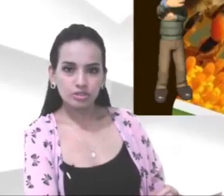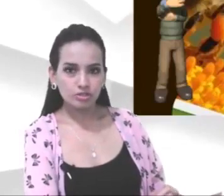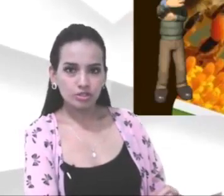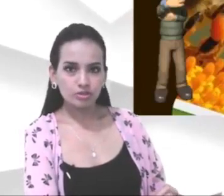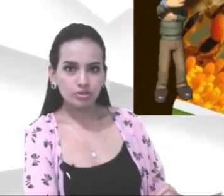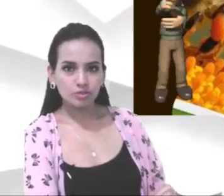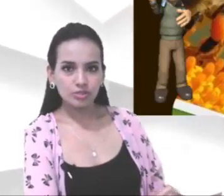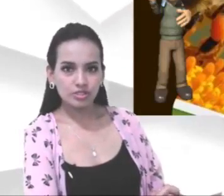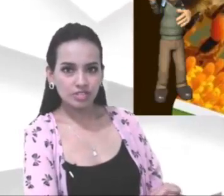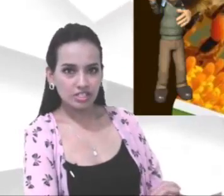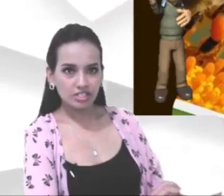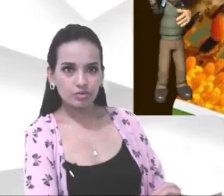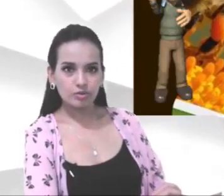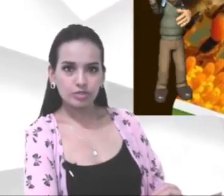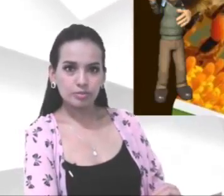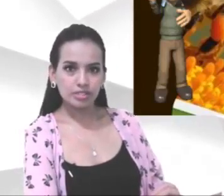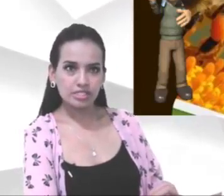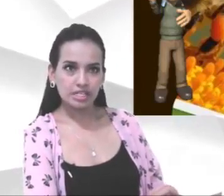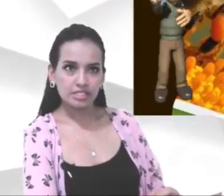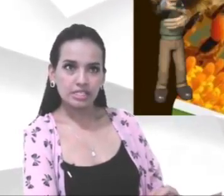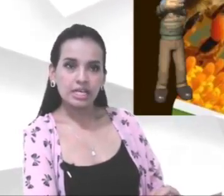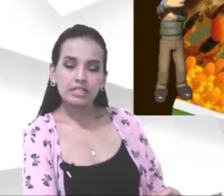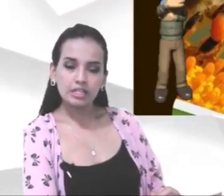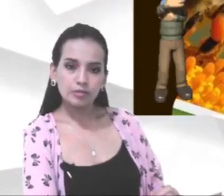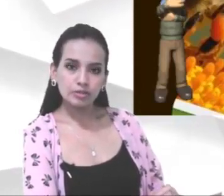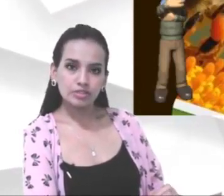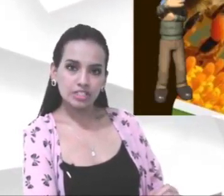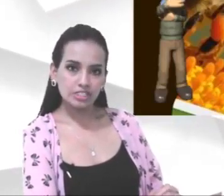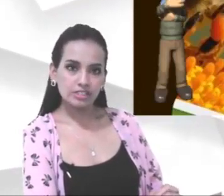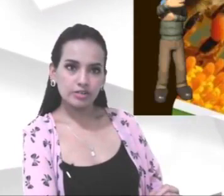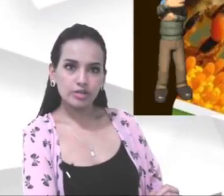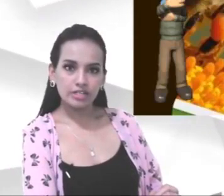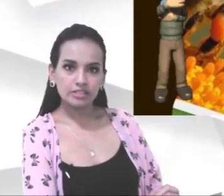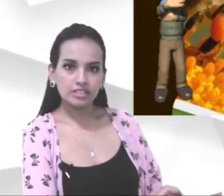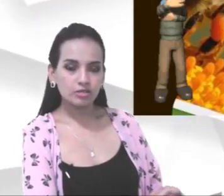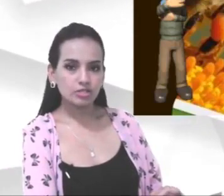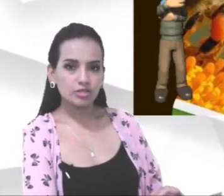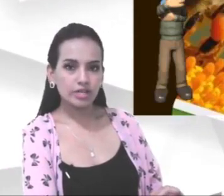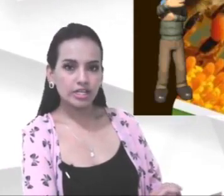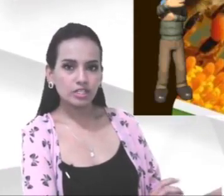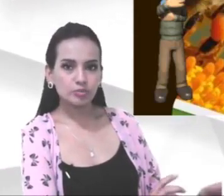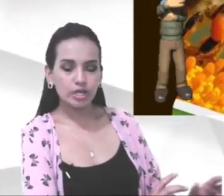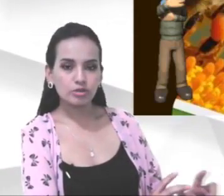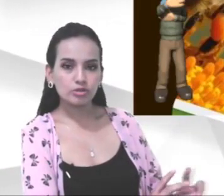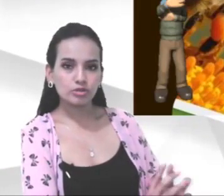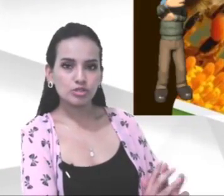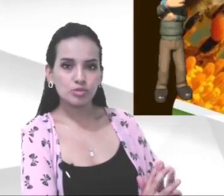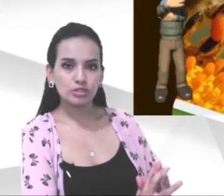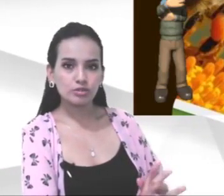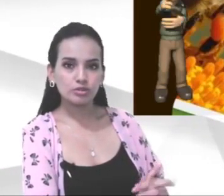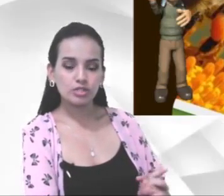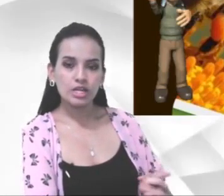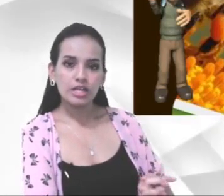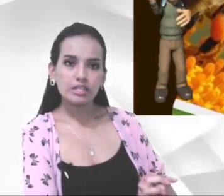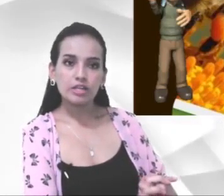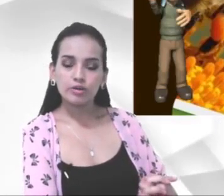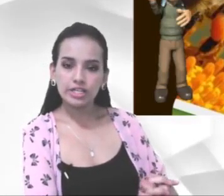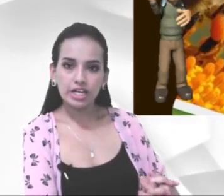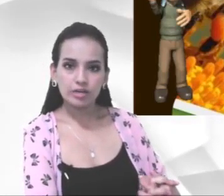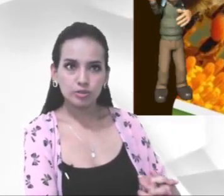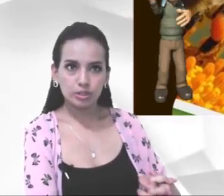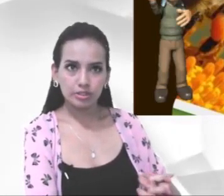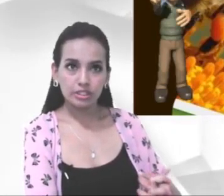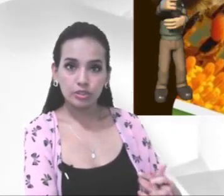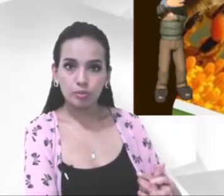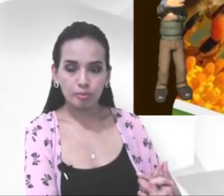atentos y sobre todo dispuestos a adquirir nuevos aprendizajes tenemos tres interrogantes que nos ayudarán a explorar los conocimientos de lo